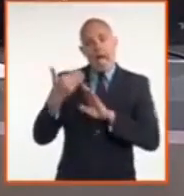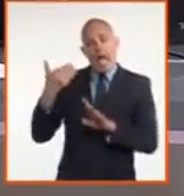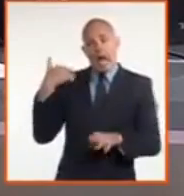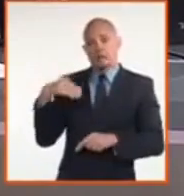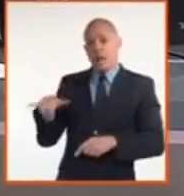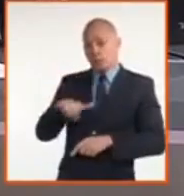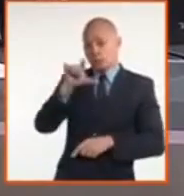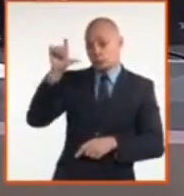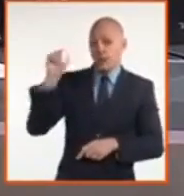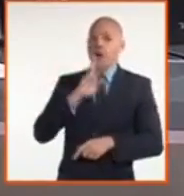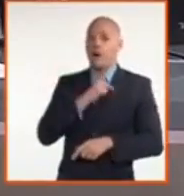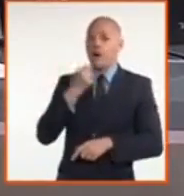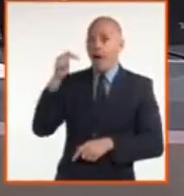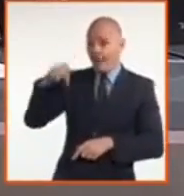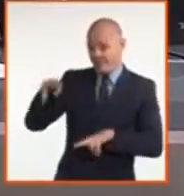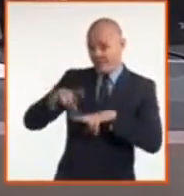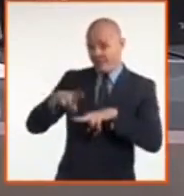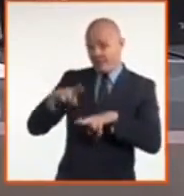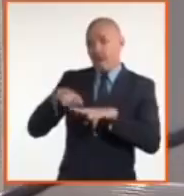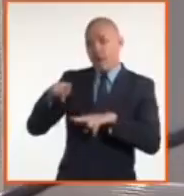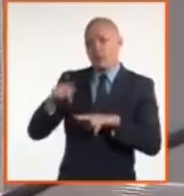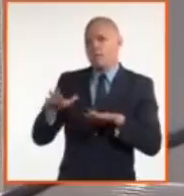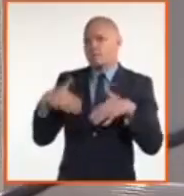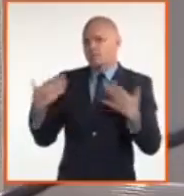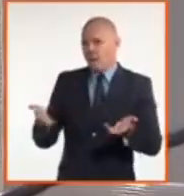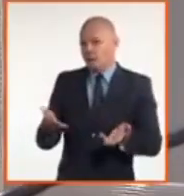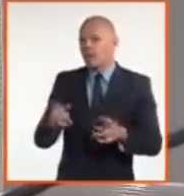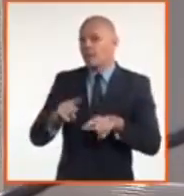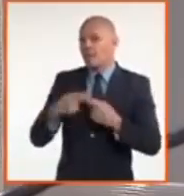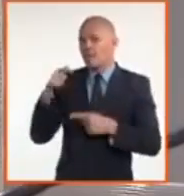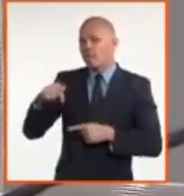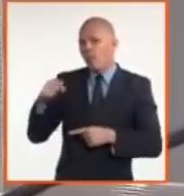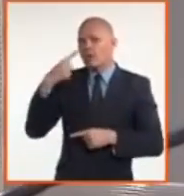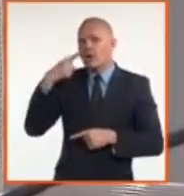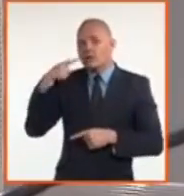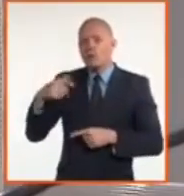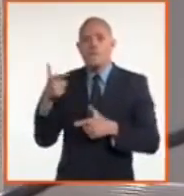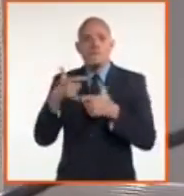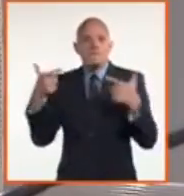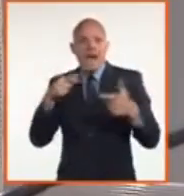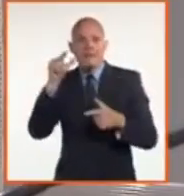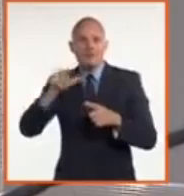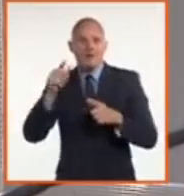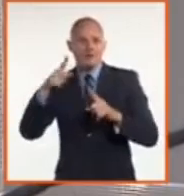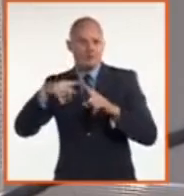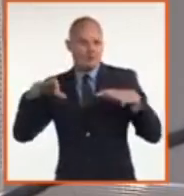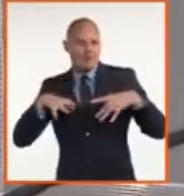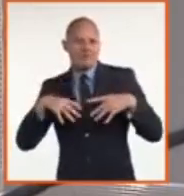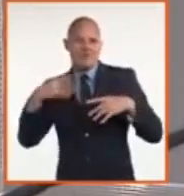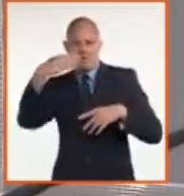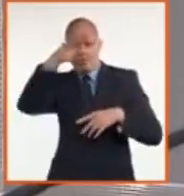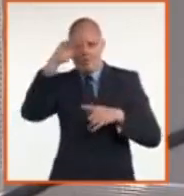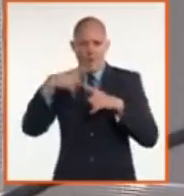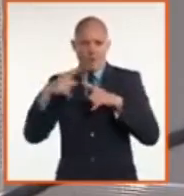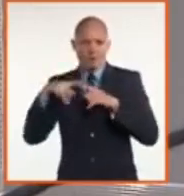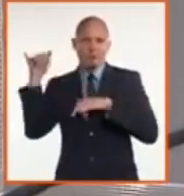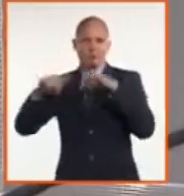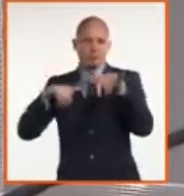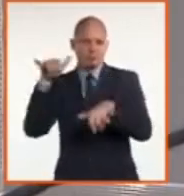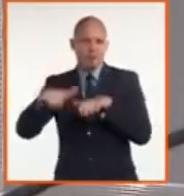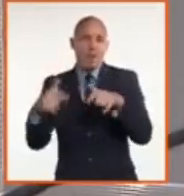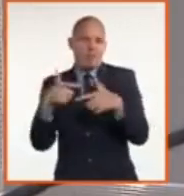es una de las más activas porque por supuesto es la primera entrada del turista y del cubano que viene de visita al país no